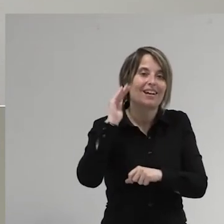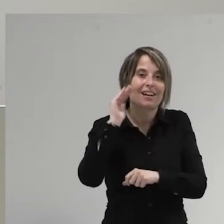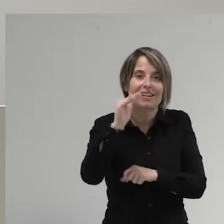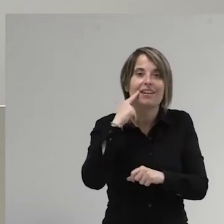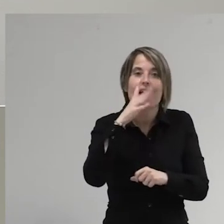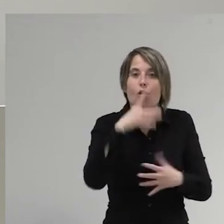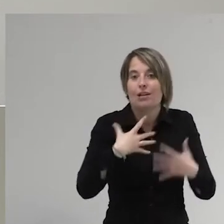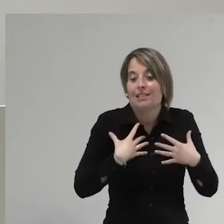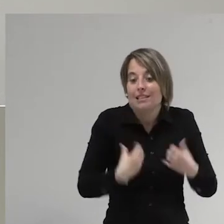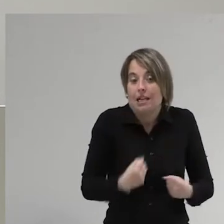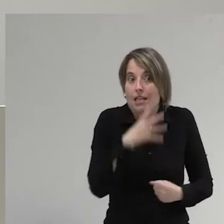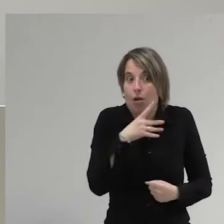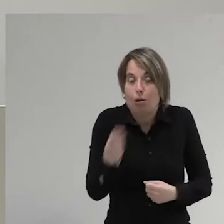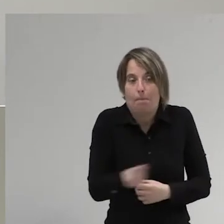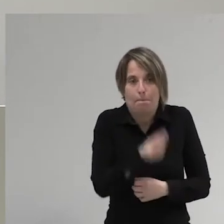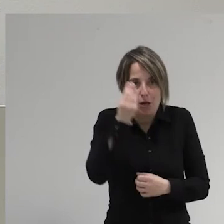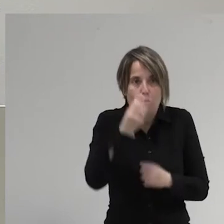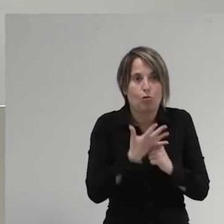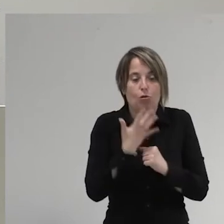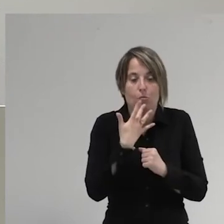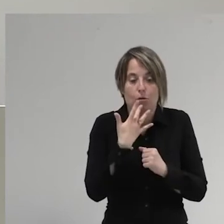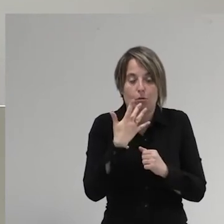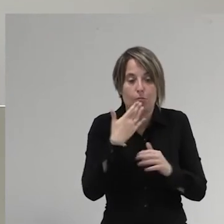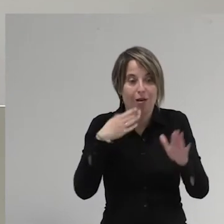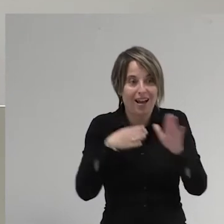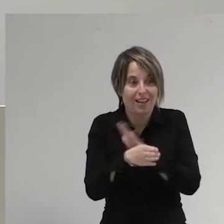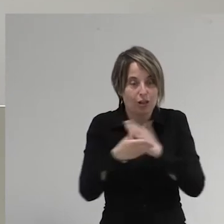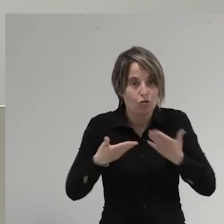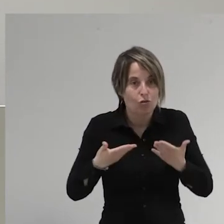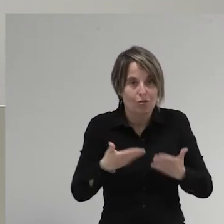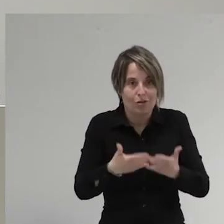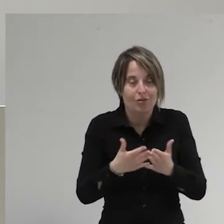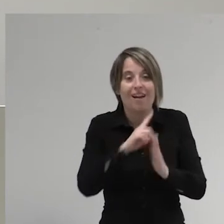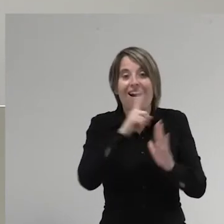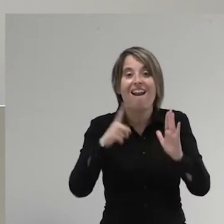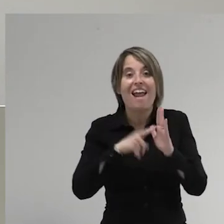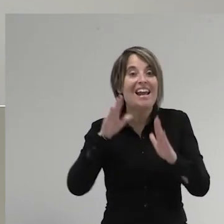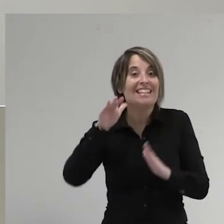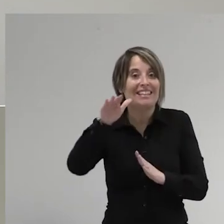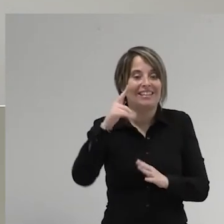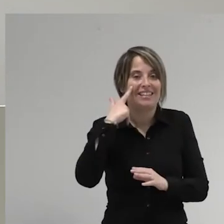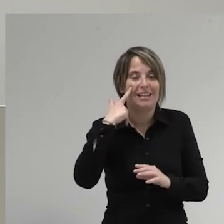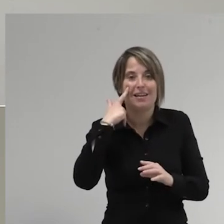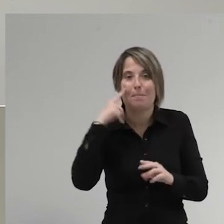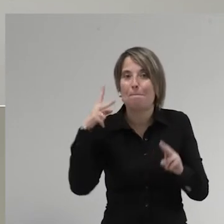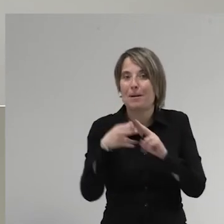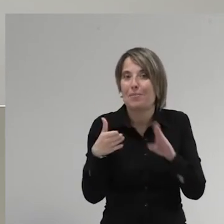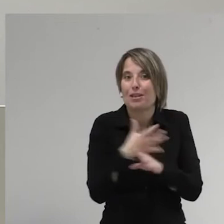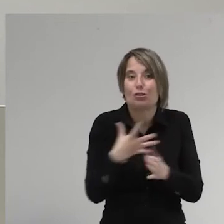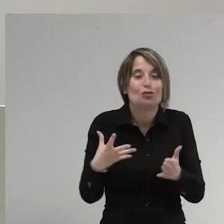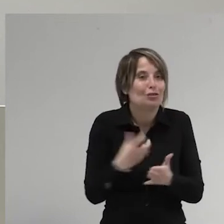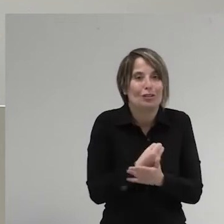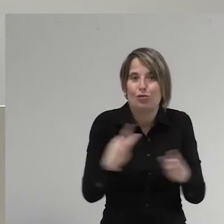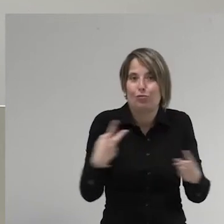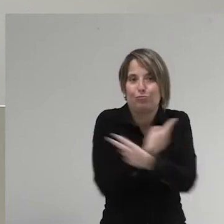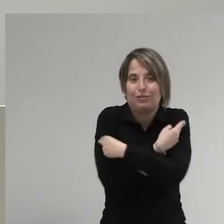sanidad ahora, bueno, está mejor, pero acceso a ayuda, o sea, digamos que la ley de extranjería te previene de todo, o sea, tú no tienes acceso